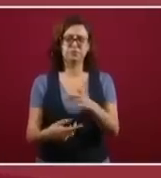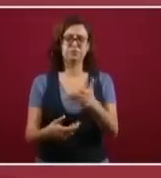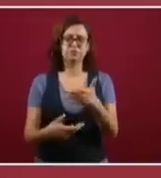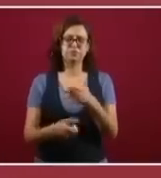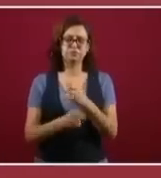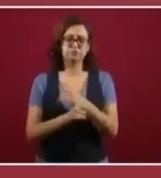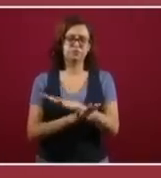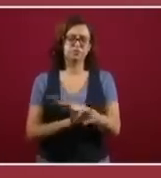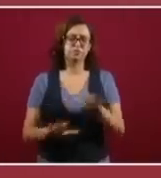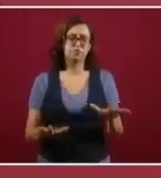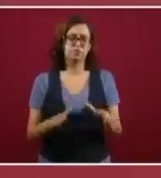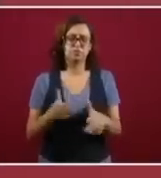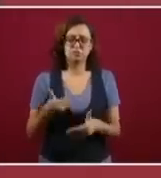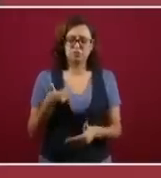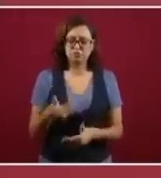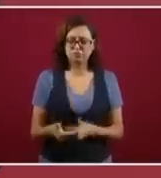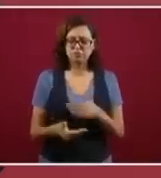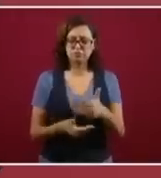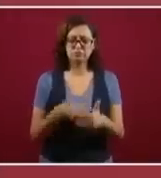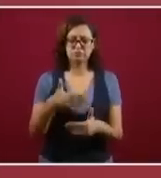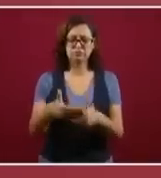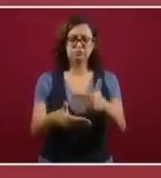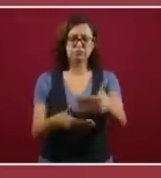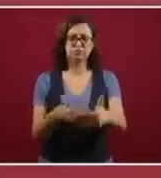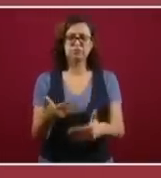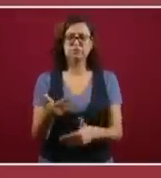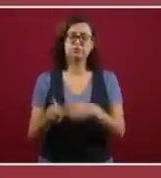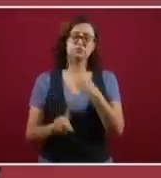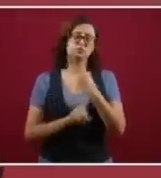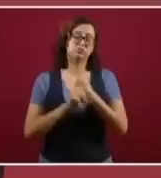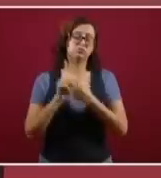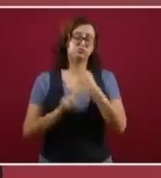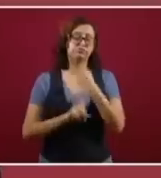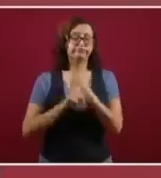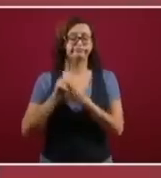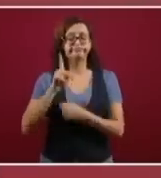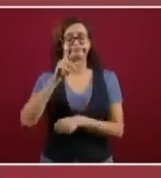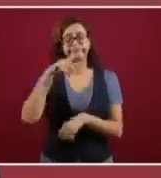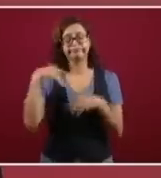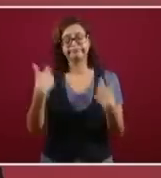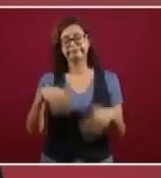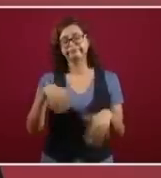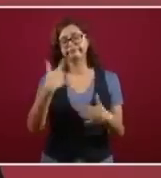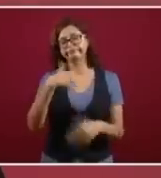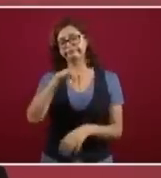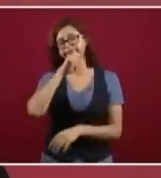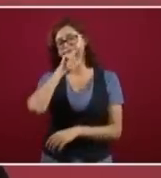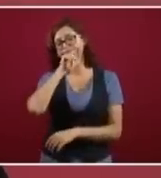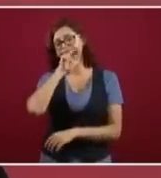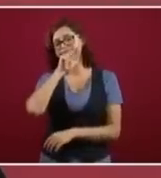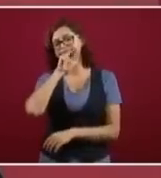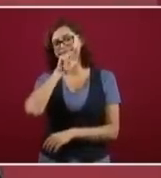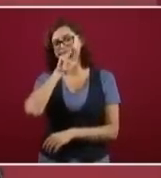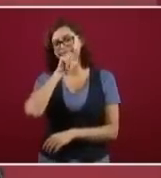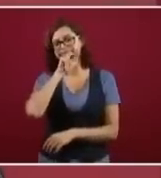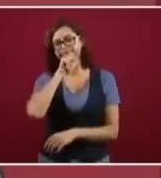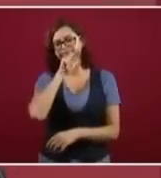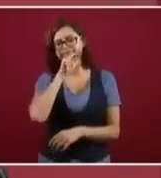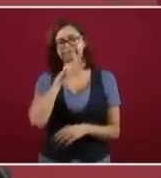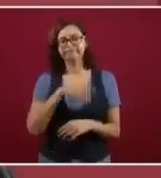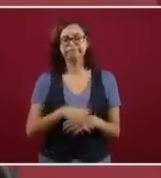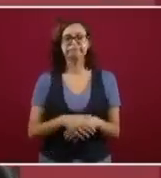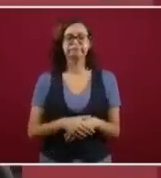vamos en este problema que tanto preocupa a los ciudadanos, que es un